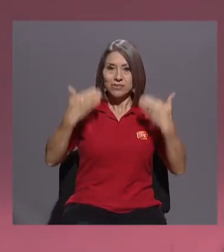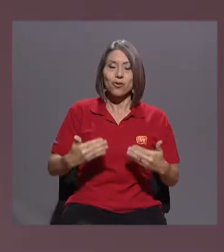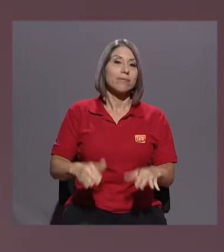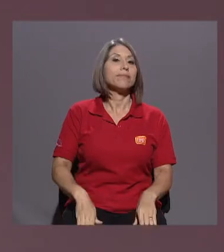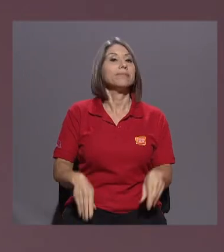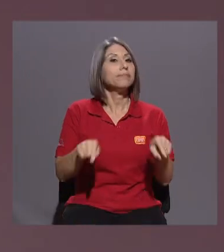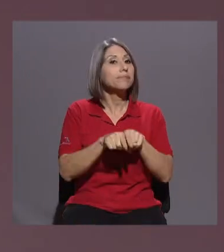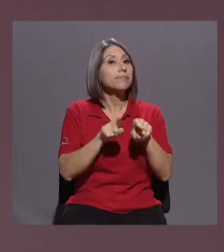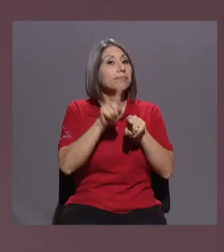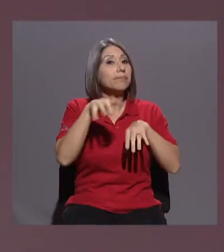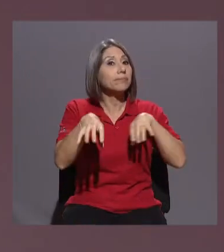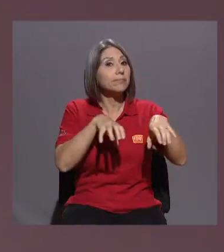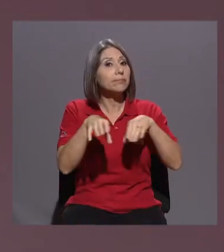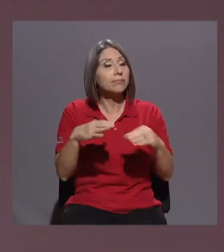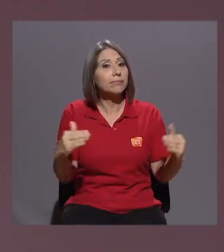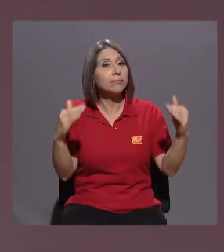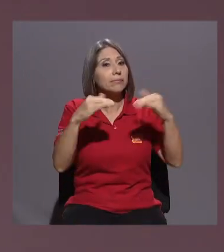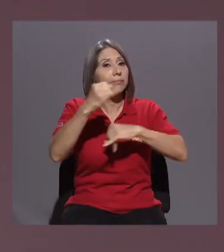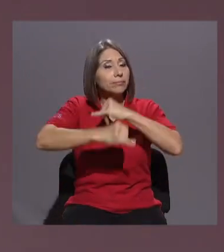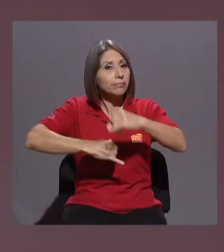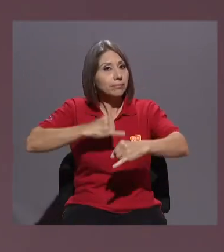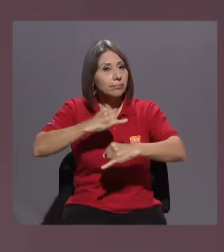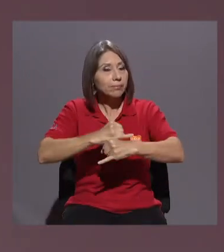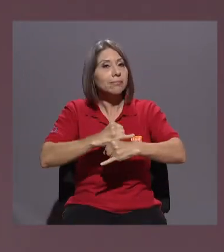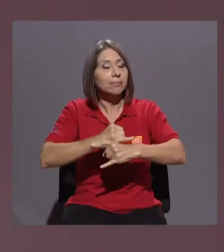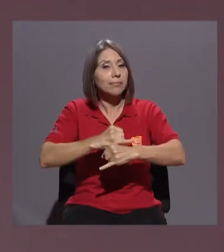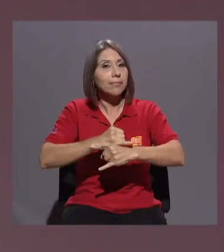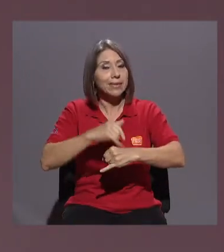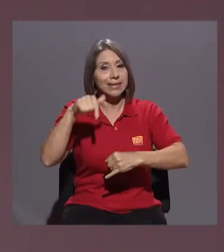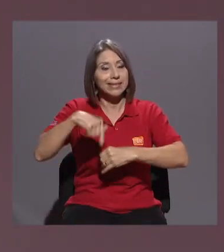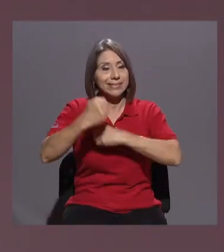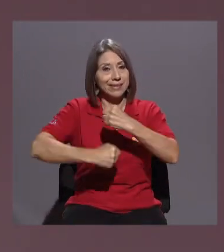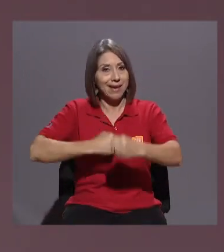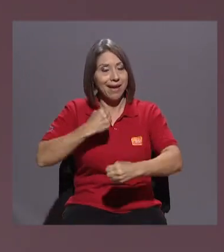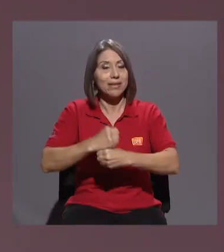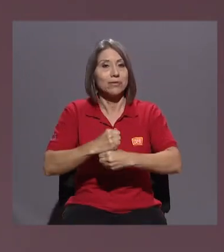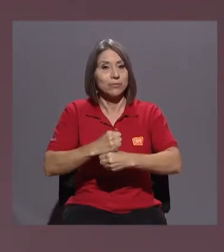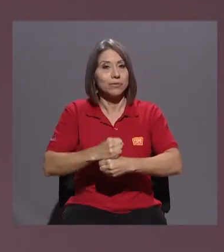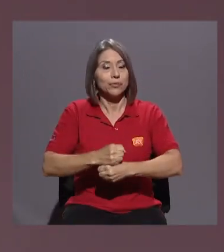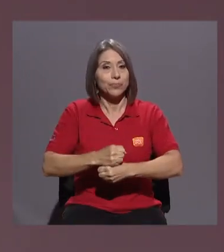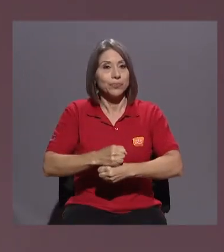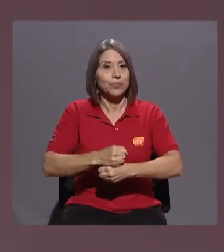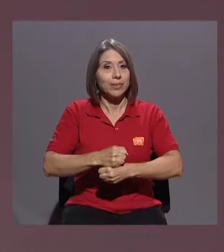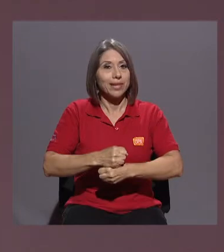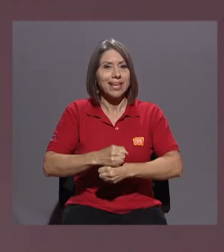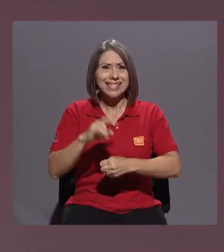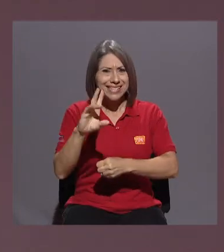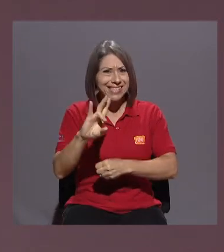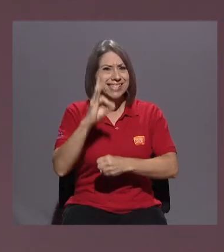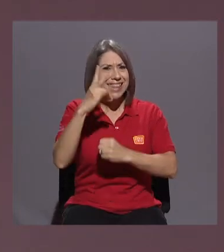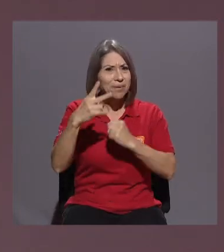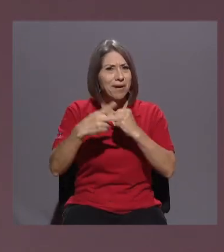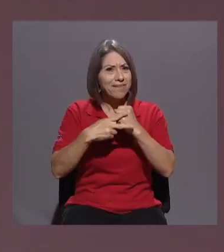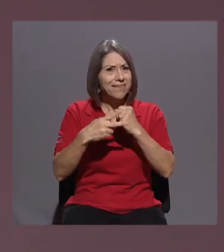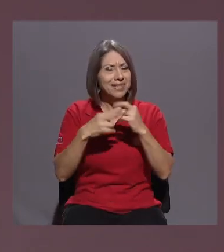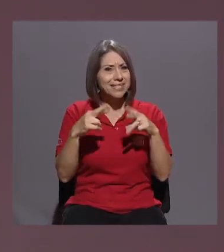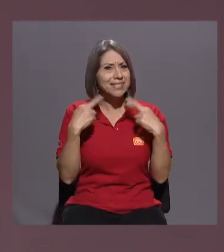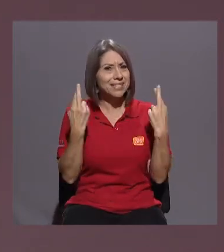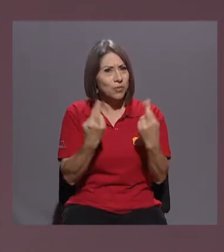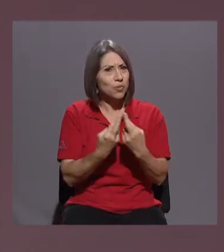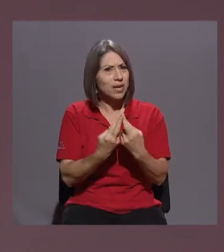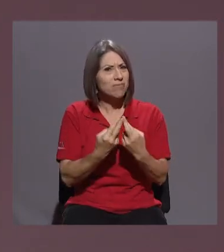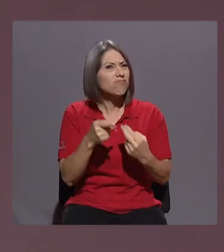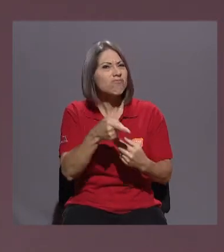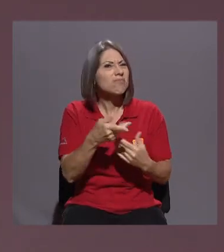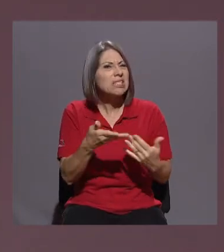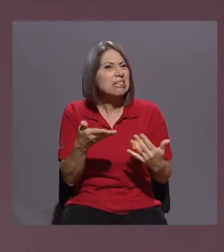estoy También hay una actividad A nivel internacional Que este año Es la séptima vez Que se